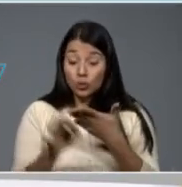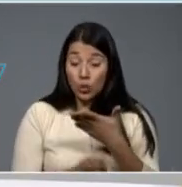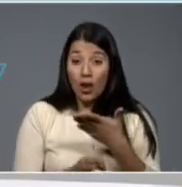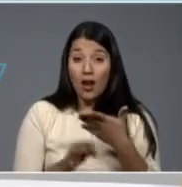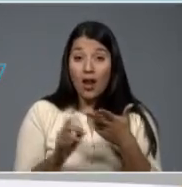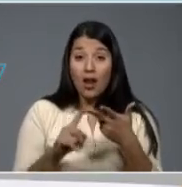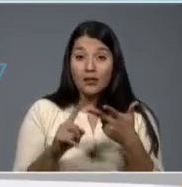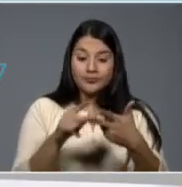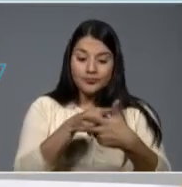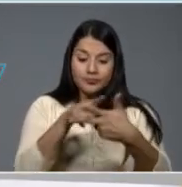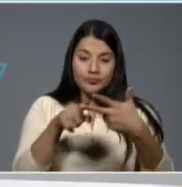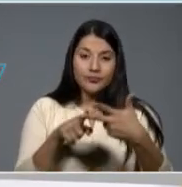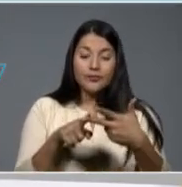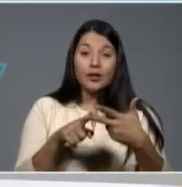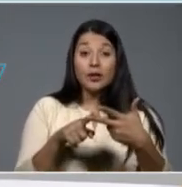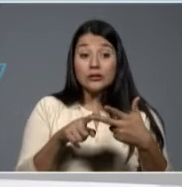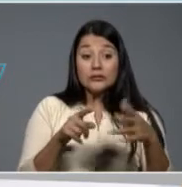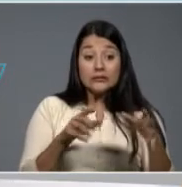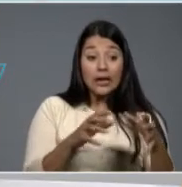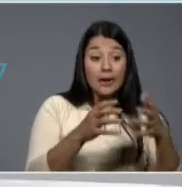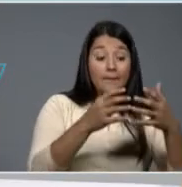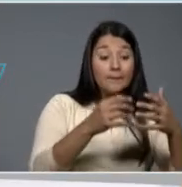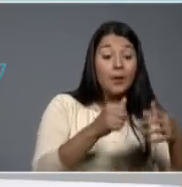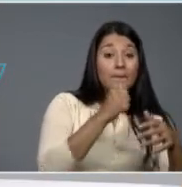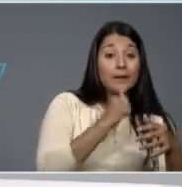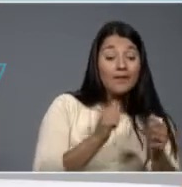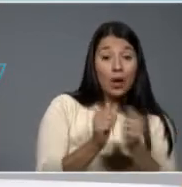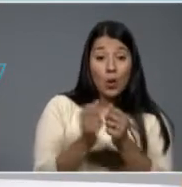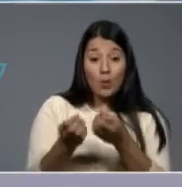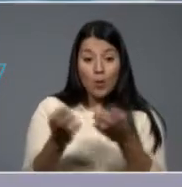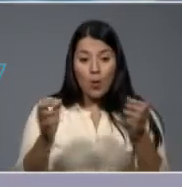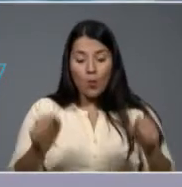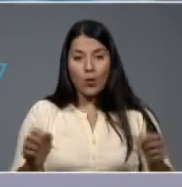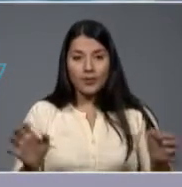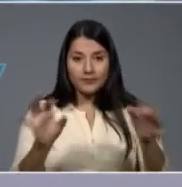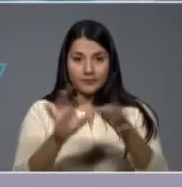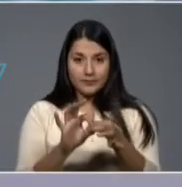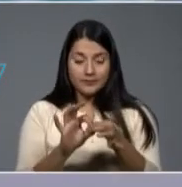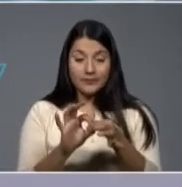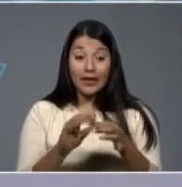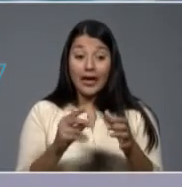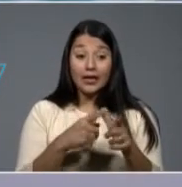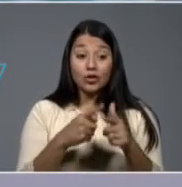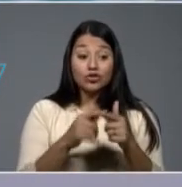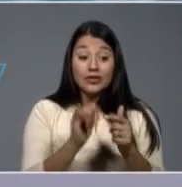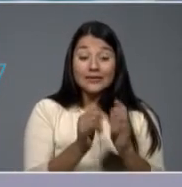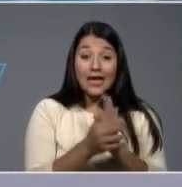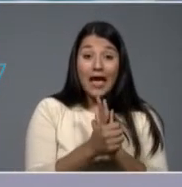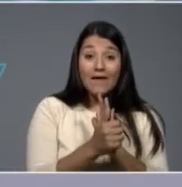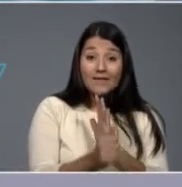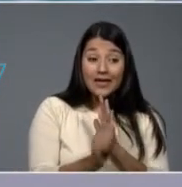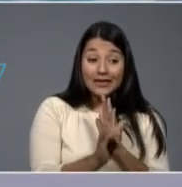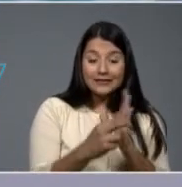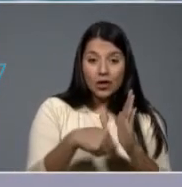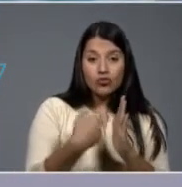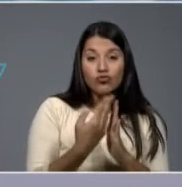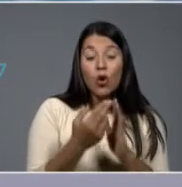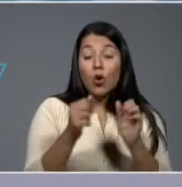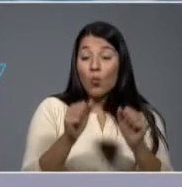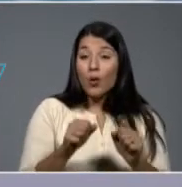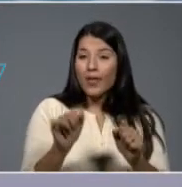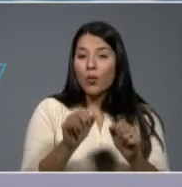elemento que pueda unir ambas políticas, puede ayudar a que estos aprendizajes, esta adquisición de destreza de la que estamos hablando, realmente sean una oportunidad de